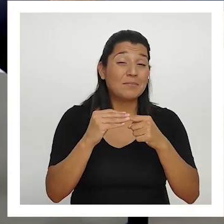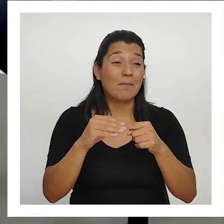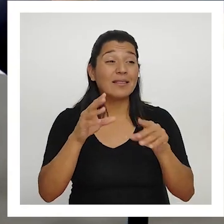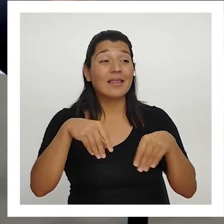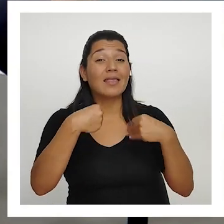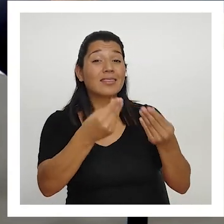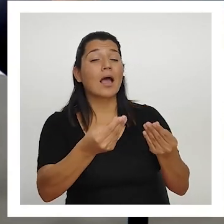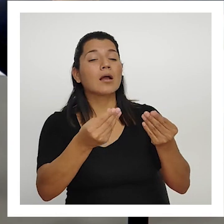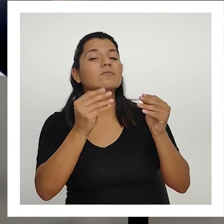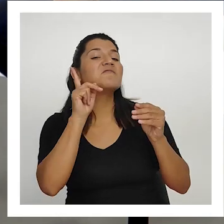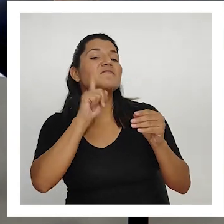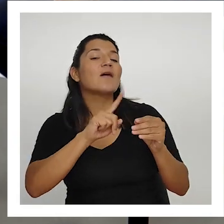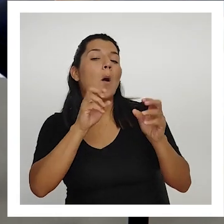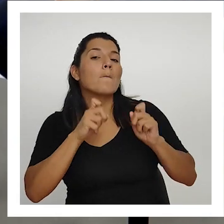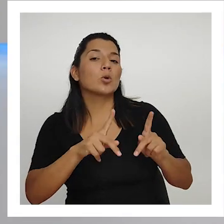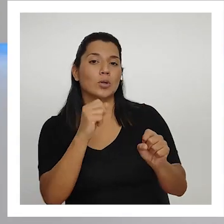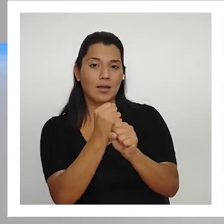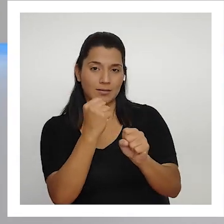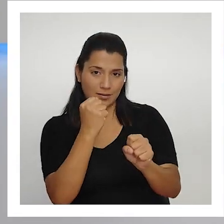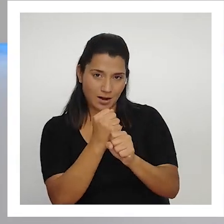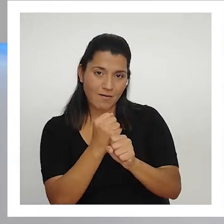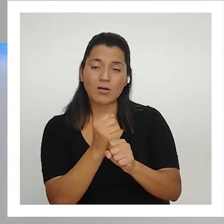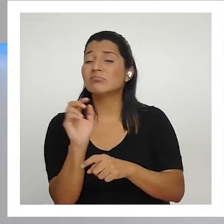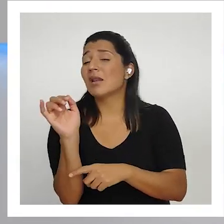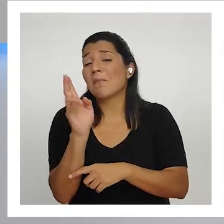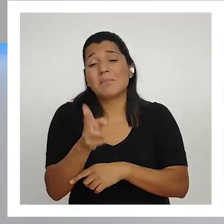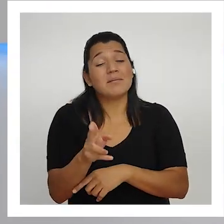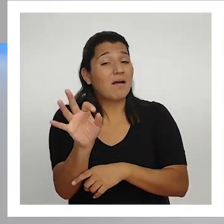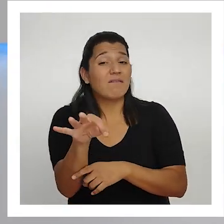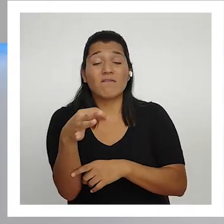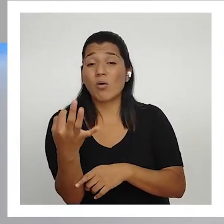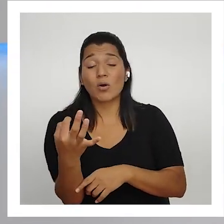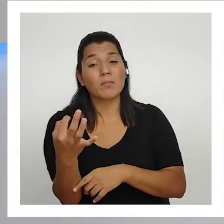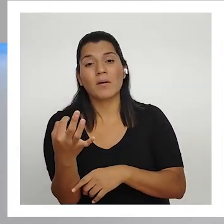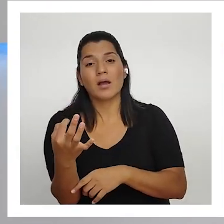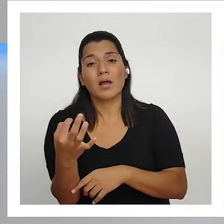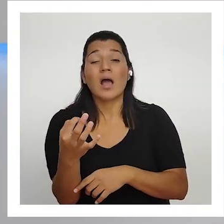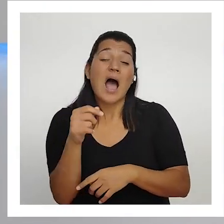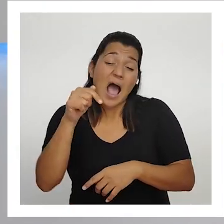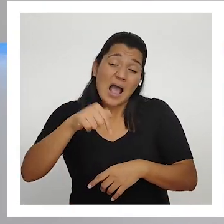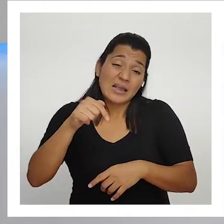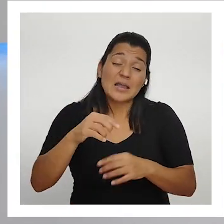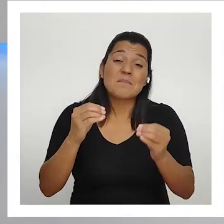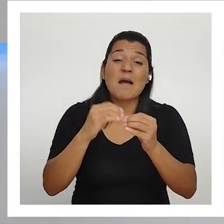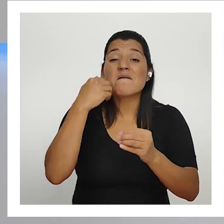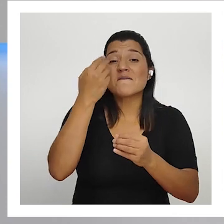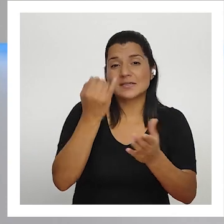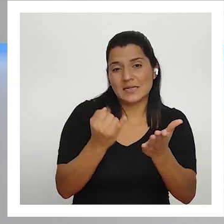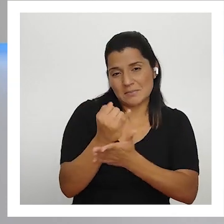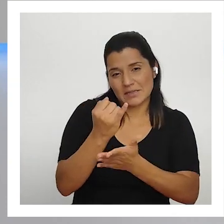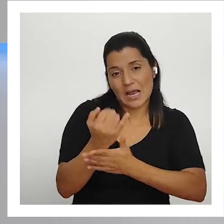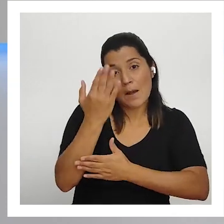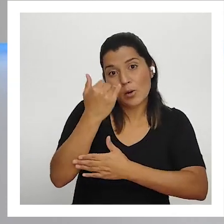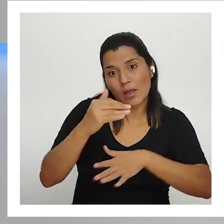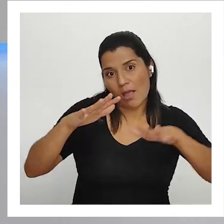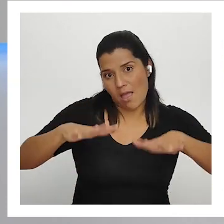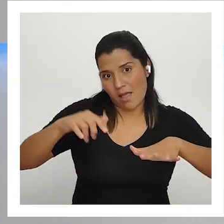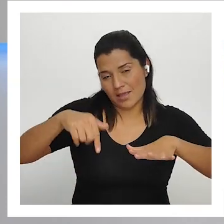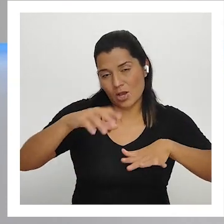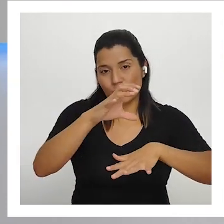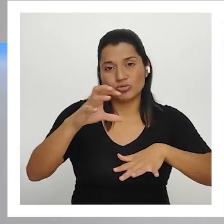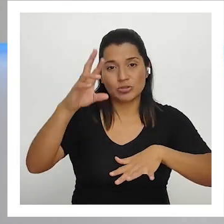Ok, el que se está cometiendo más continúa en el tema de las estafas informáticas. Ese es de hecho el fuerte, lamentablemente, de la delincuencia nacional, de la